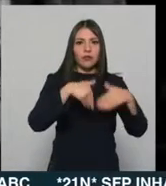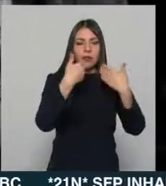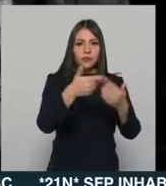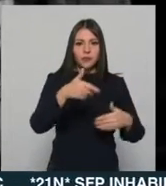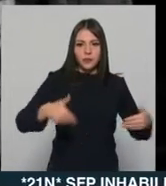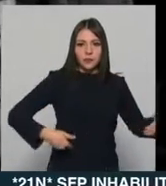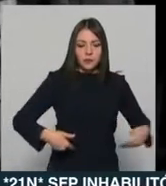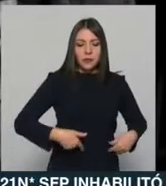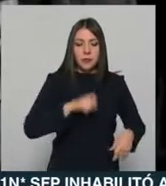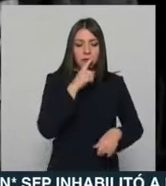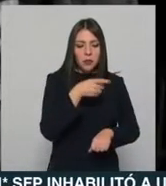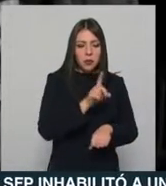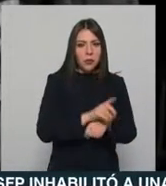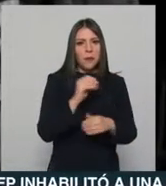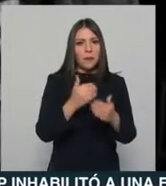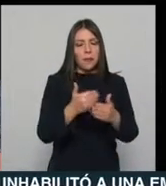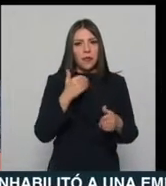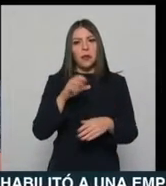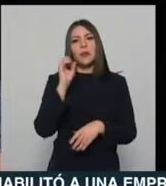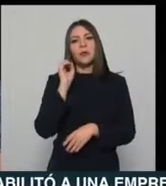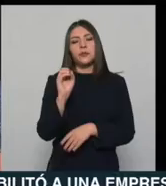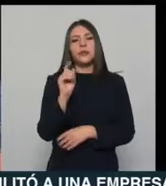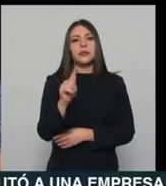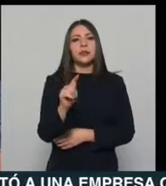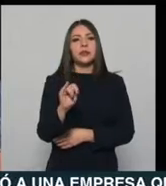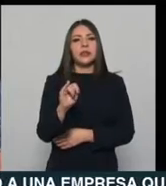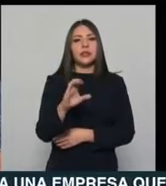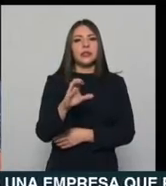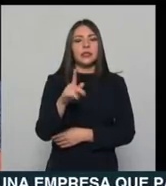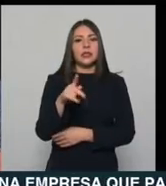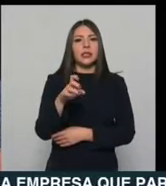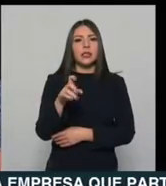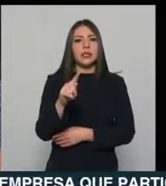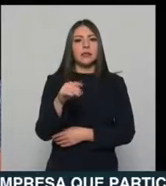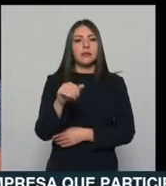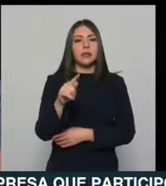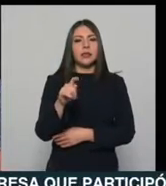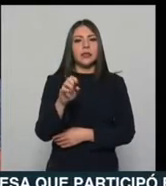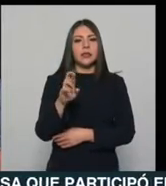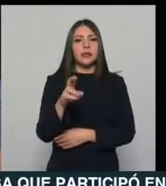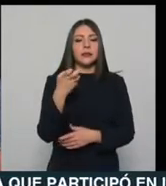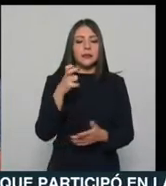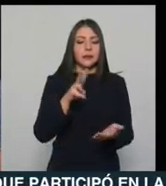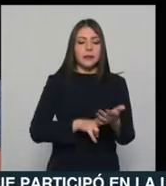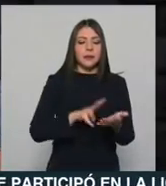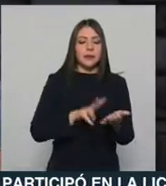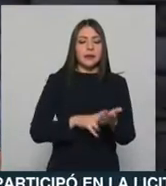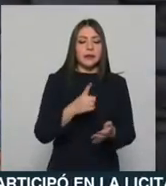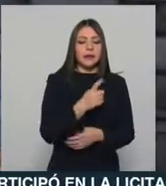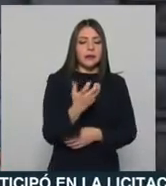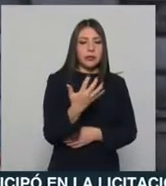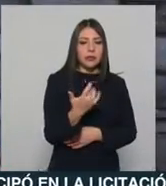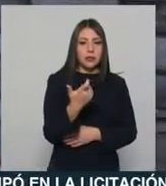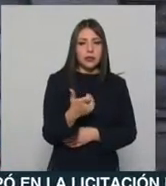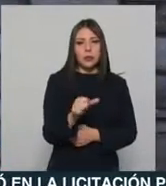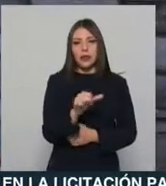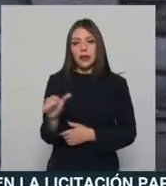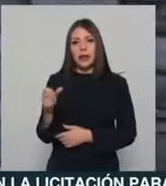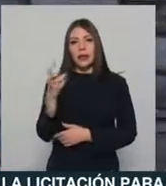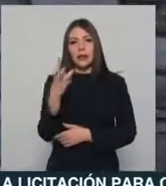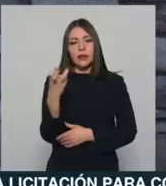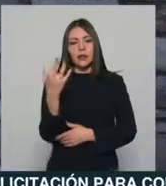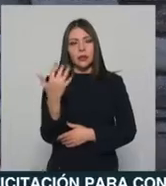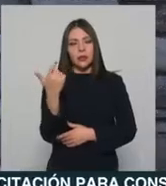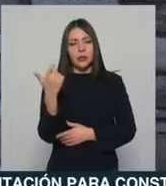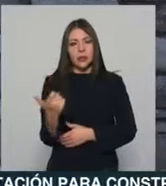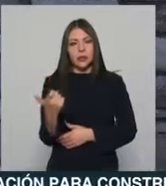o antes. Los pueden comprar en Ticketmaster. ¿Te lo sabes? Sí, van desde 150 a 350,